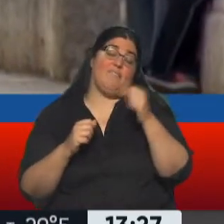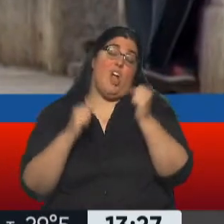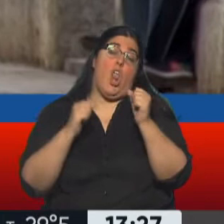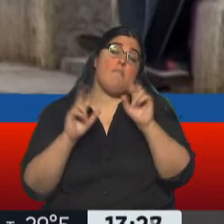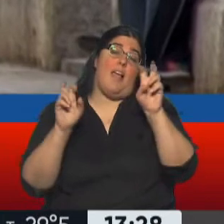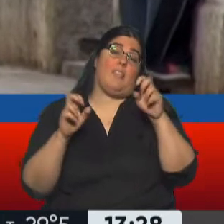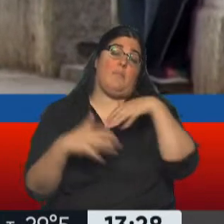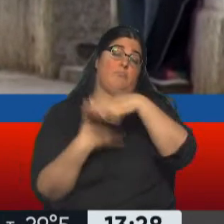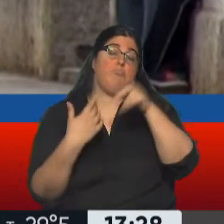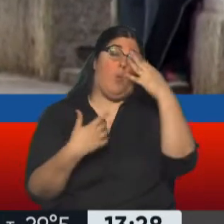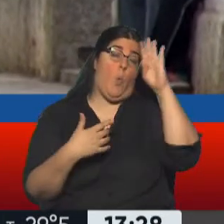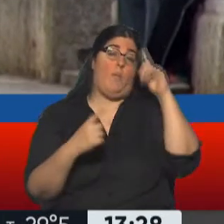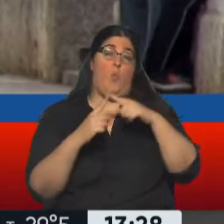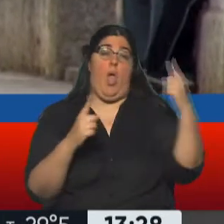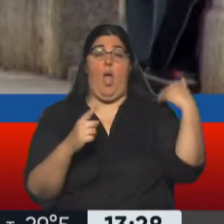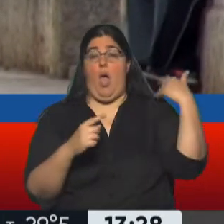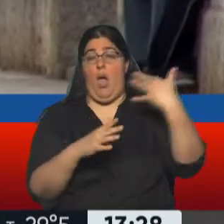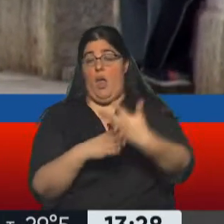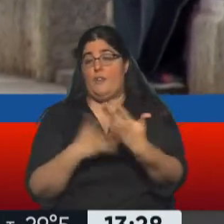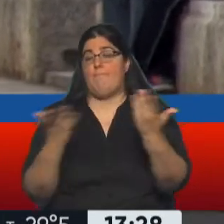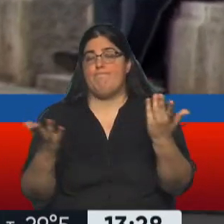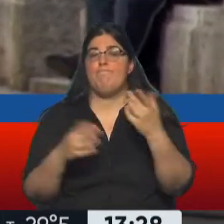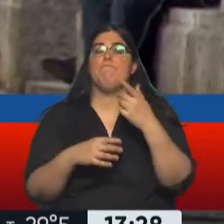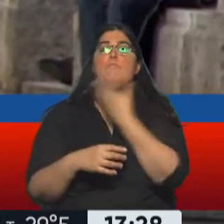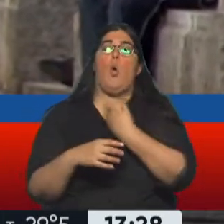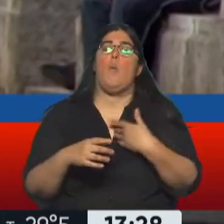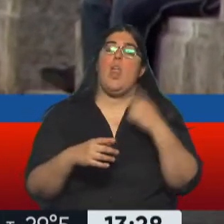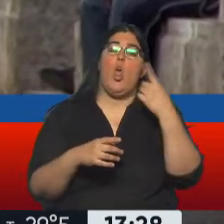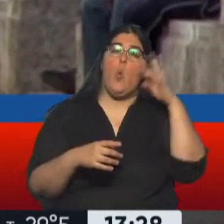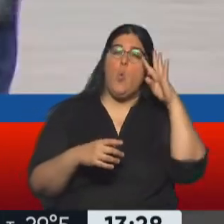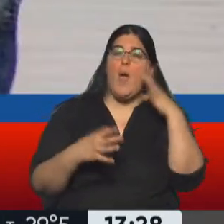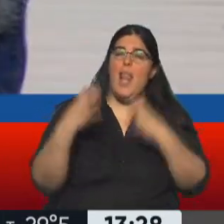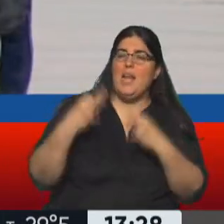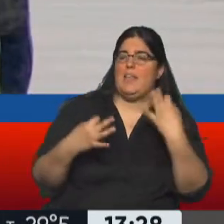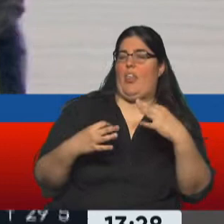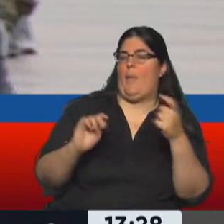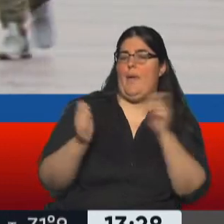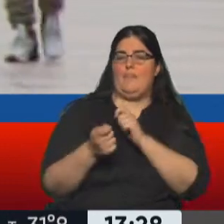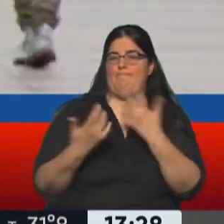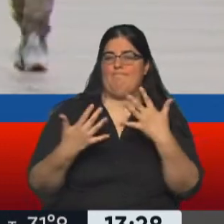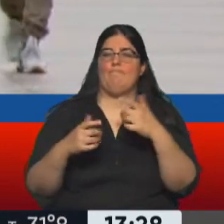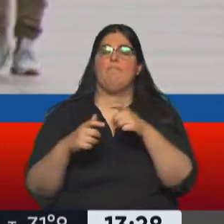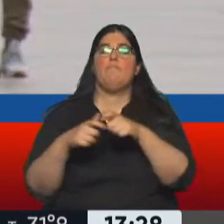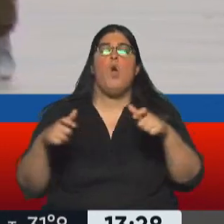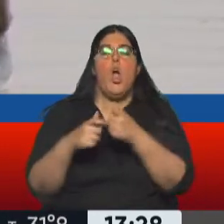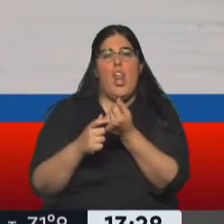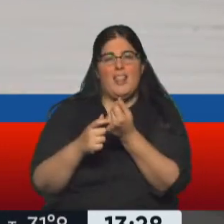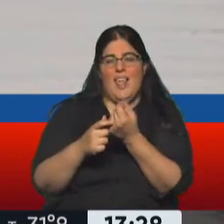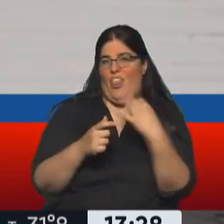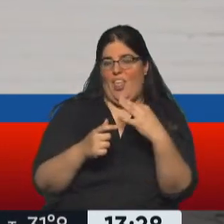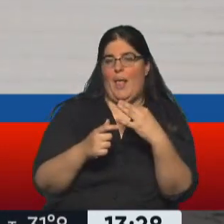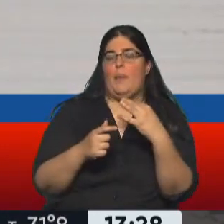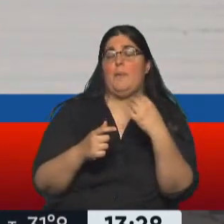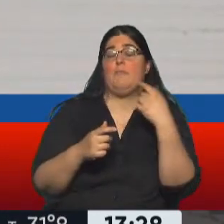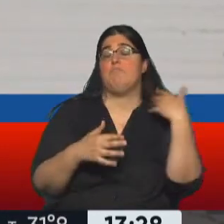arrastre largo, la unificación monetaria, algo que el gobierno cubano venía analizando que tenía que hacer hace mucho tiempo, no se animaban. Totalmente. Y finalmente lo hicieron